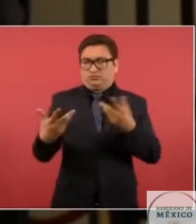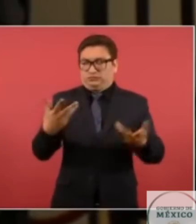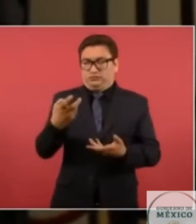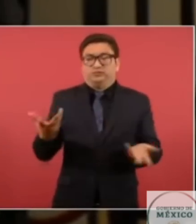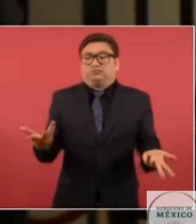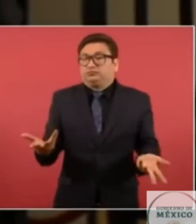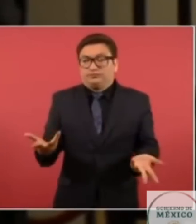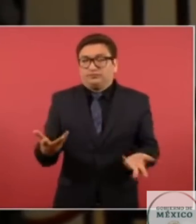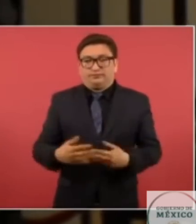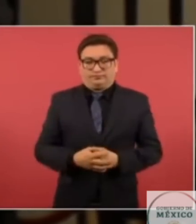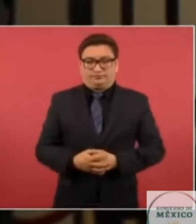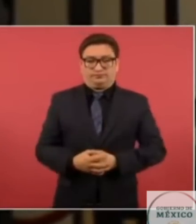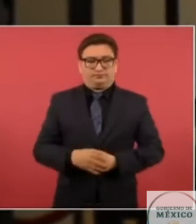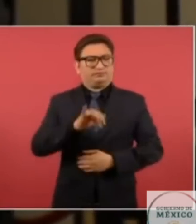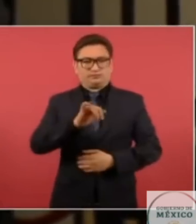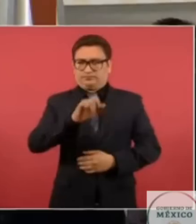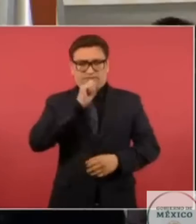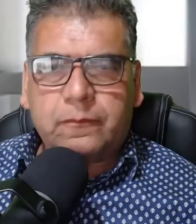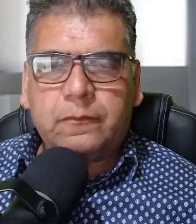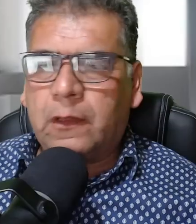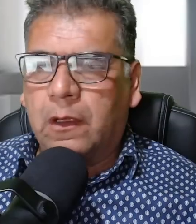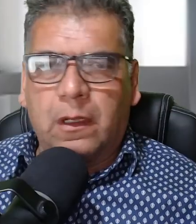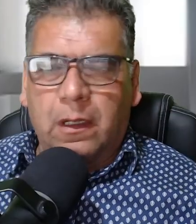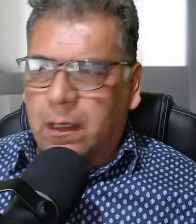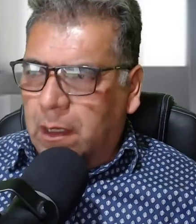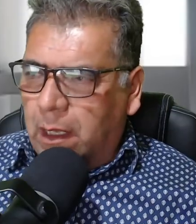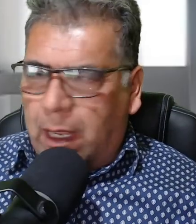acontecimiento. Que es lo mismo.